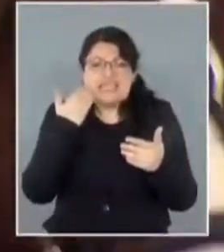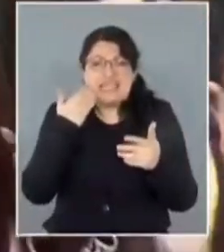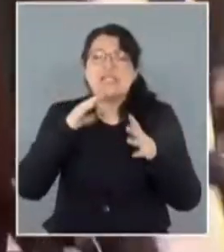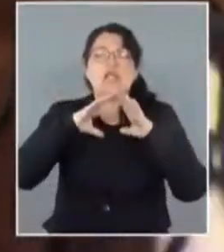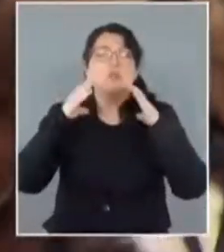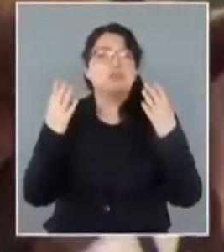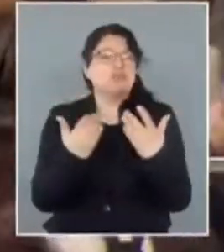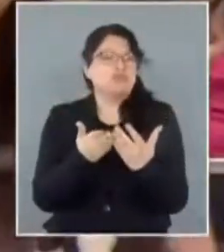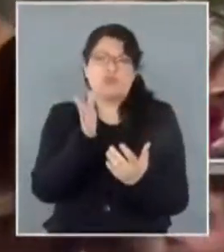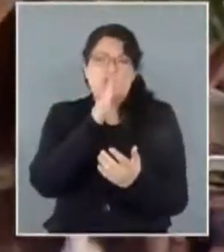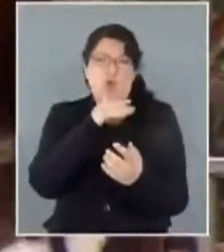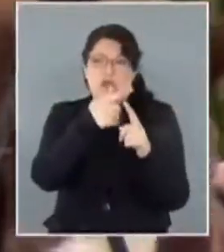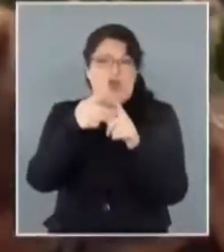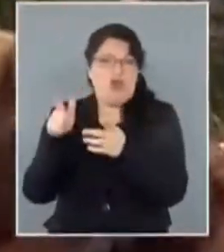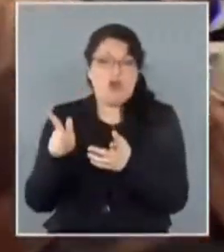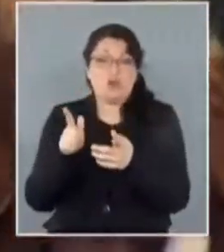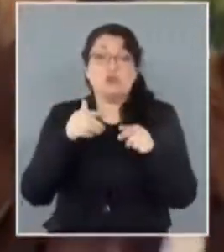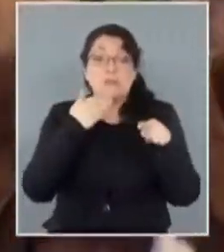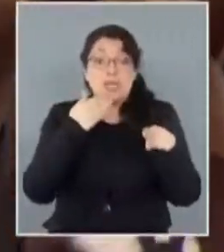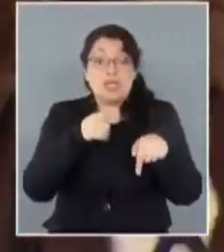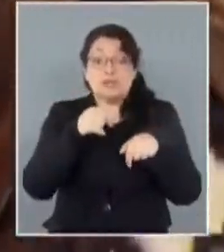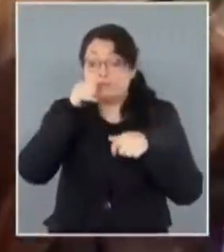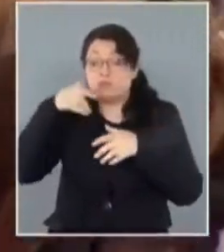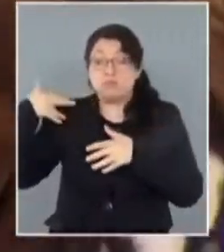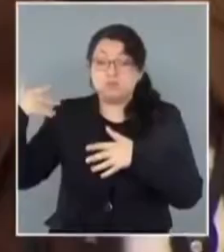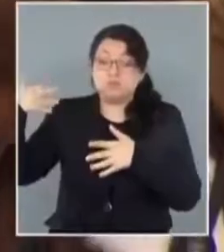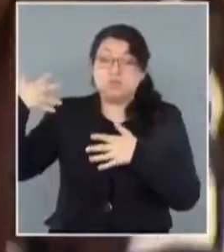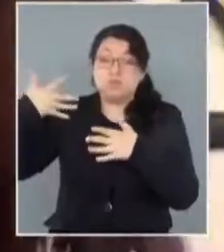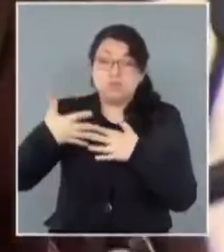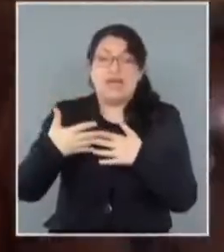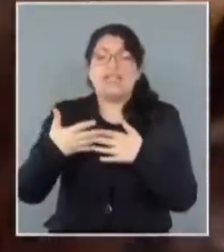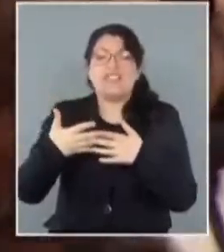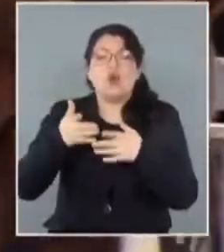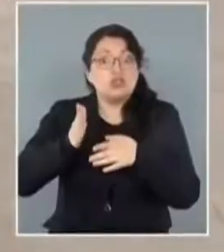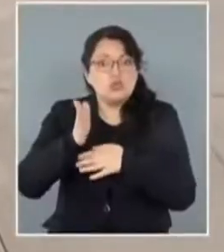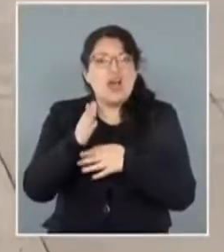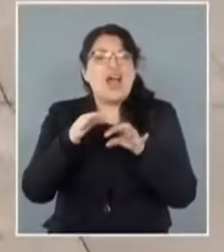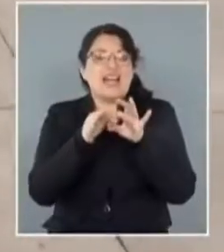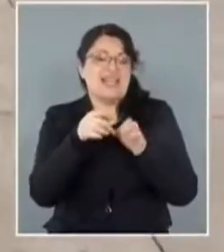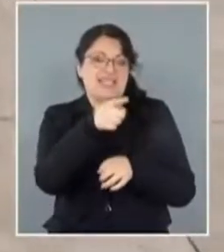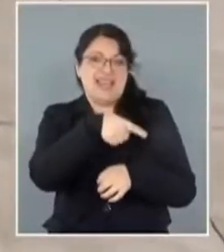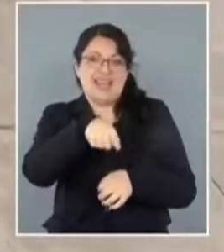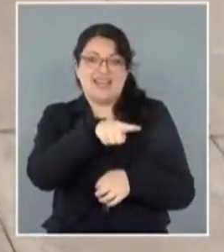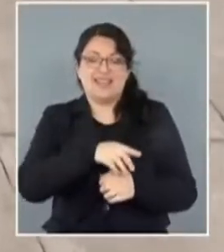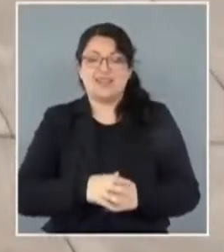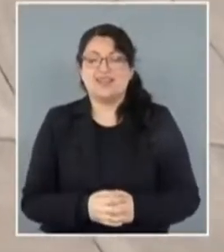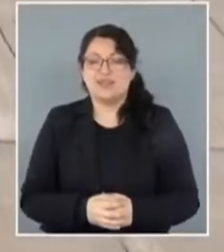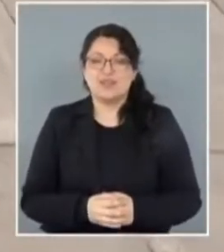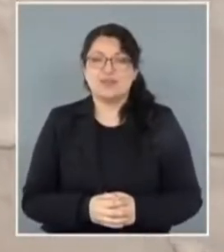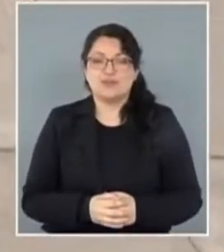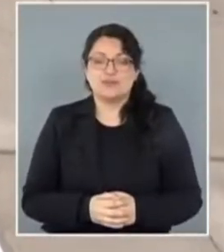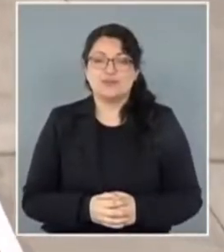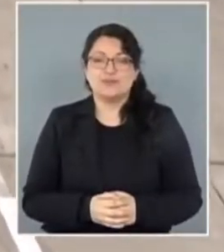en el mundo, y que perdura en el tiempo gracias a ellos.